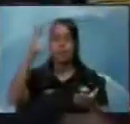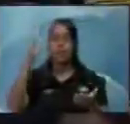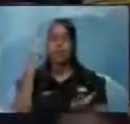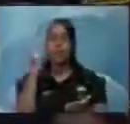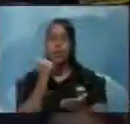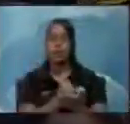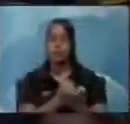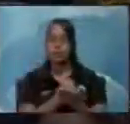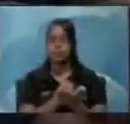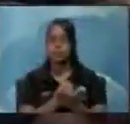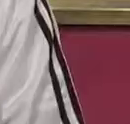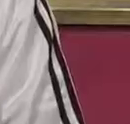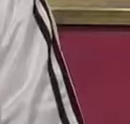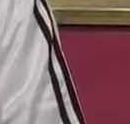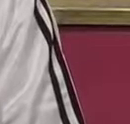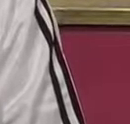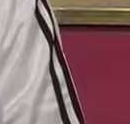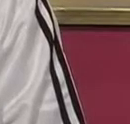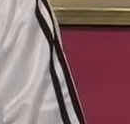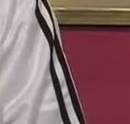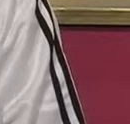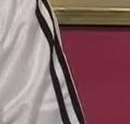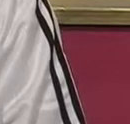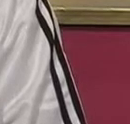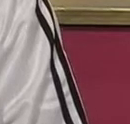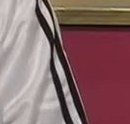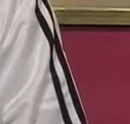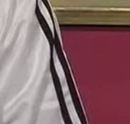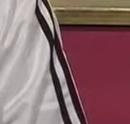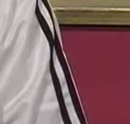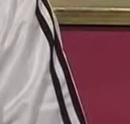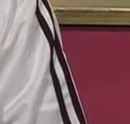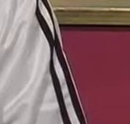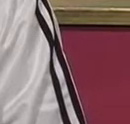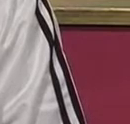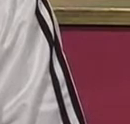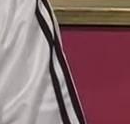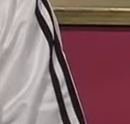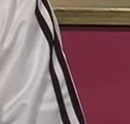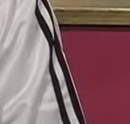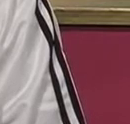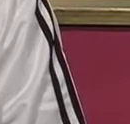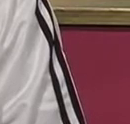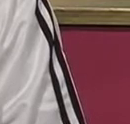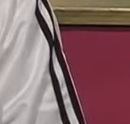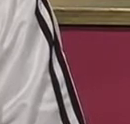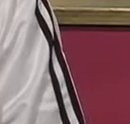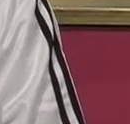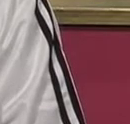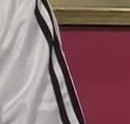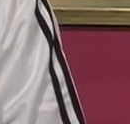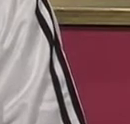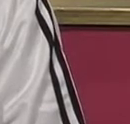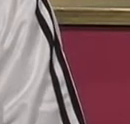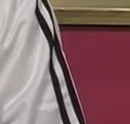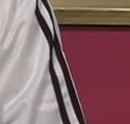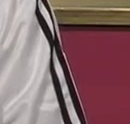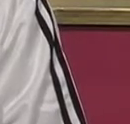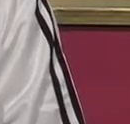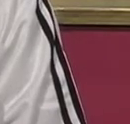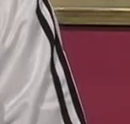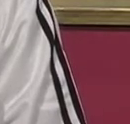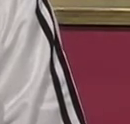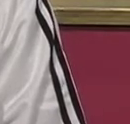diia adelante hermano verso 21 y verso 22 dice y todo aquel que invocar el nombre del señor será